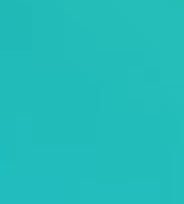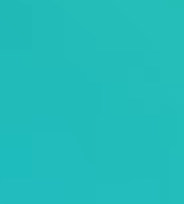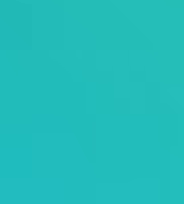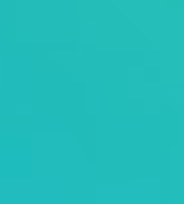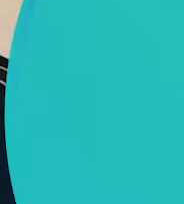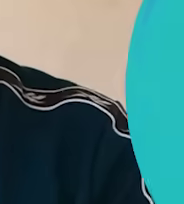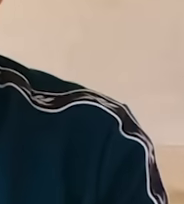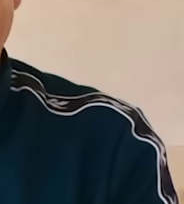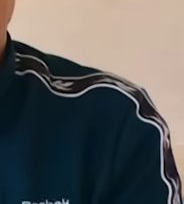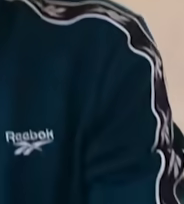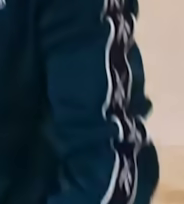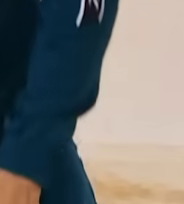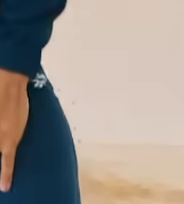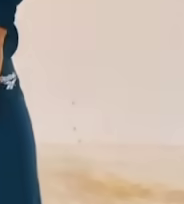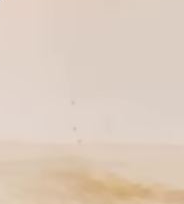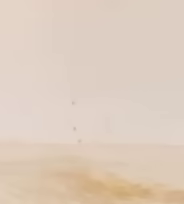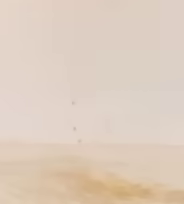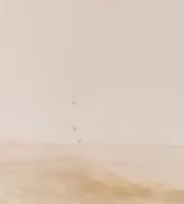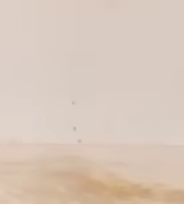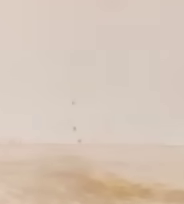¡Ahora sí! ¡Vamos a darle!